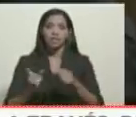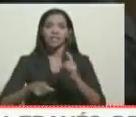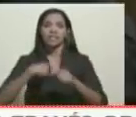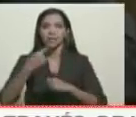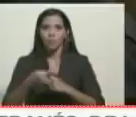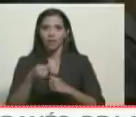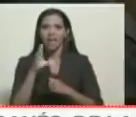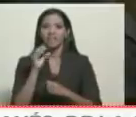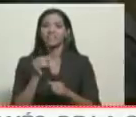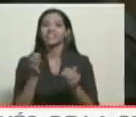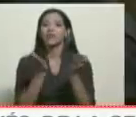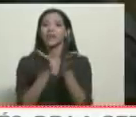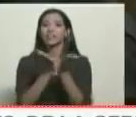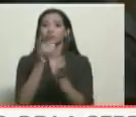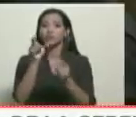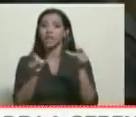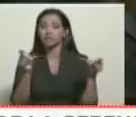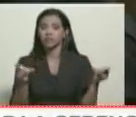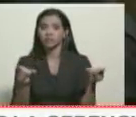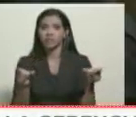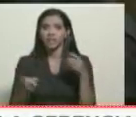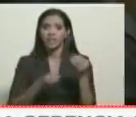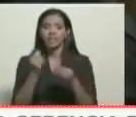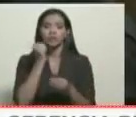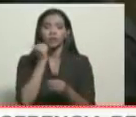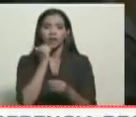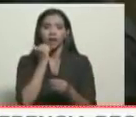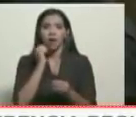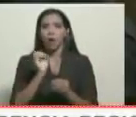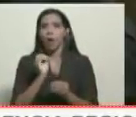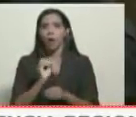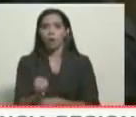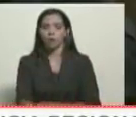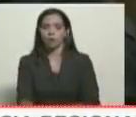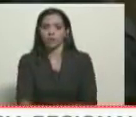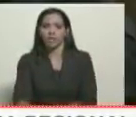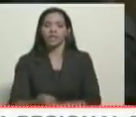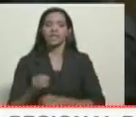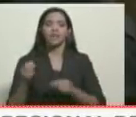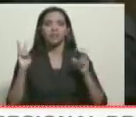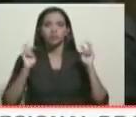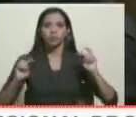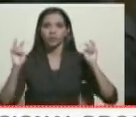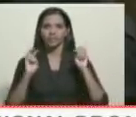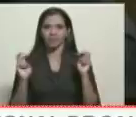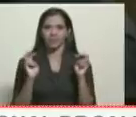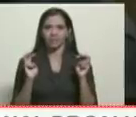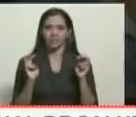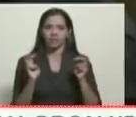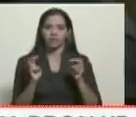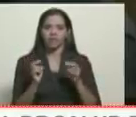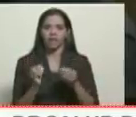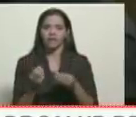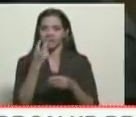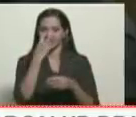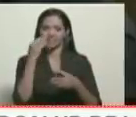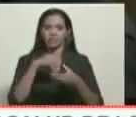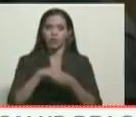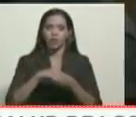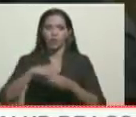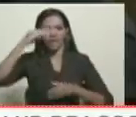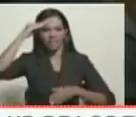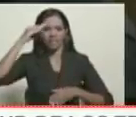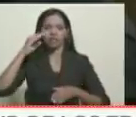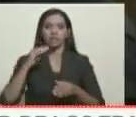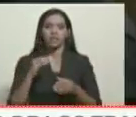los estudiantes que habían hecho manifestaciones o que habían infiltrado supuestamente él un cuartel, están presos